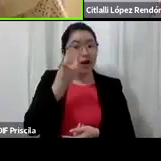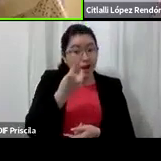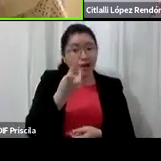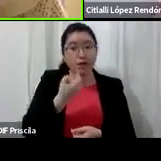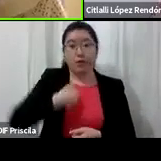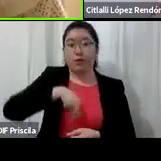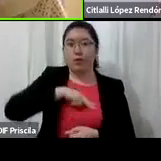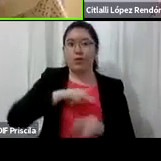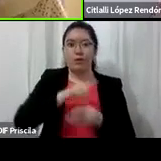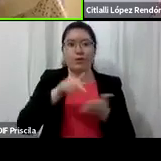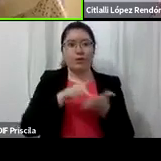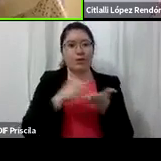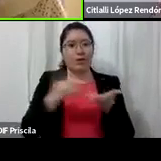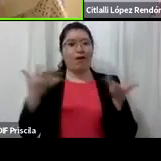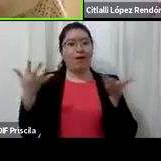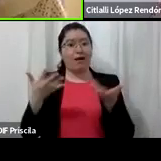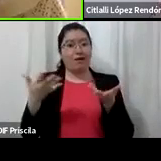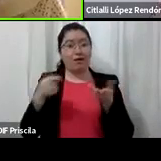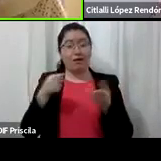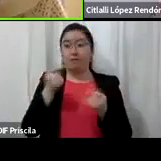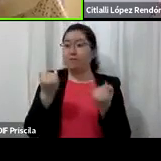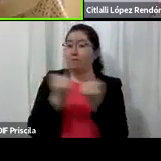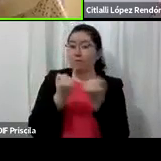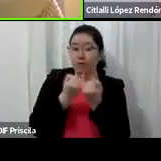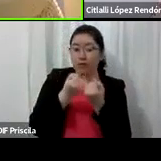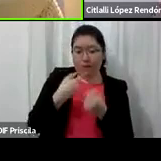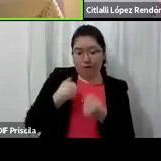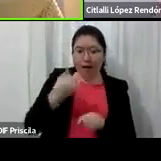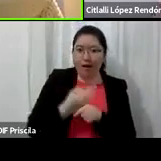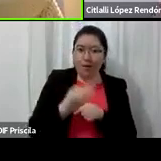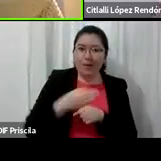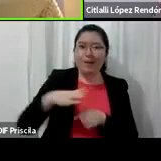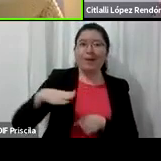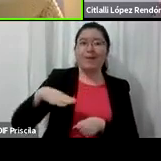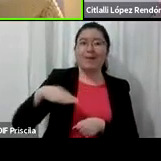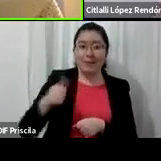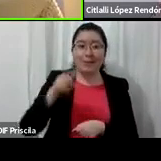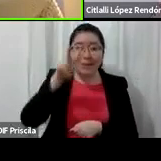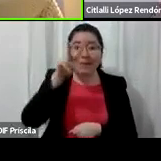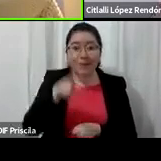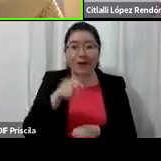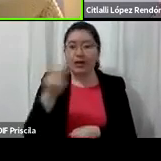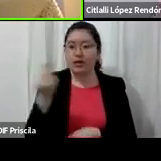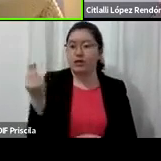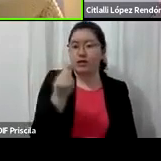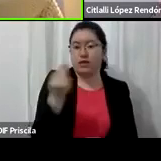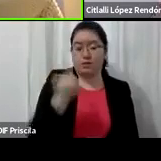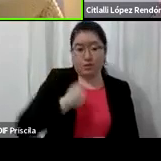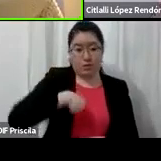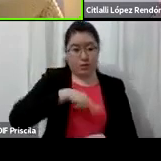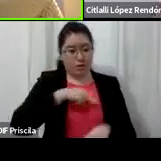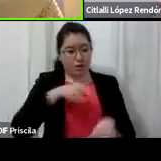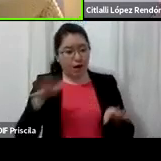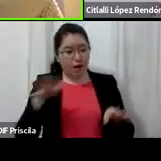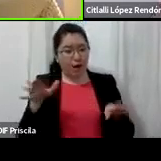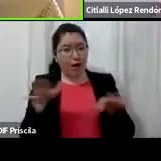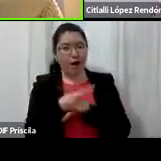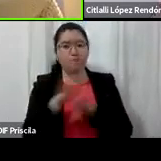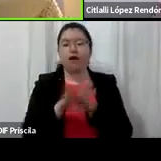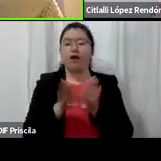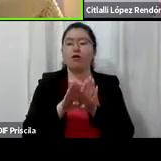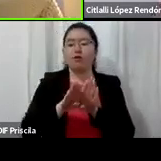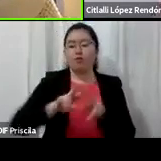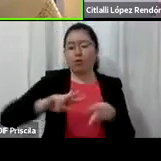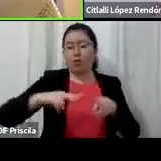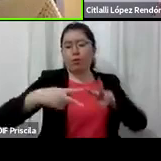incertidumbre y abrazarlos y aprovecharlos, porque realmente es necesario cambiar quién escucha y quién cambia,